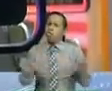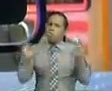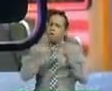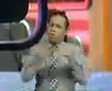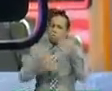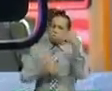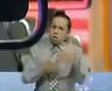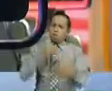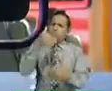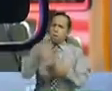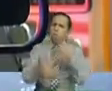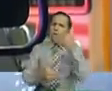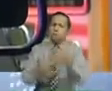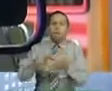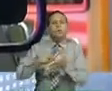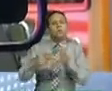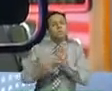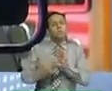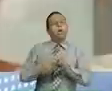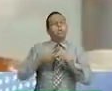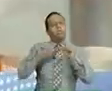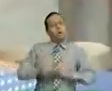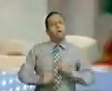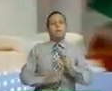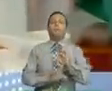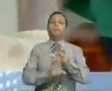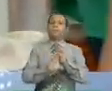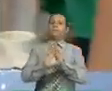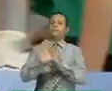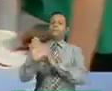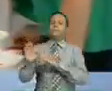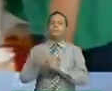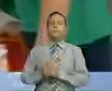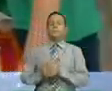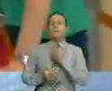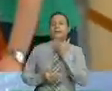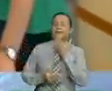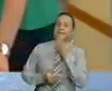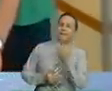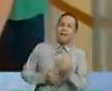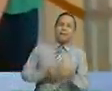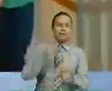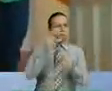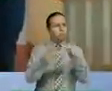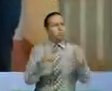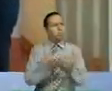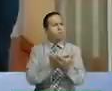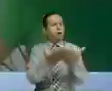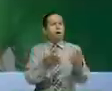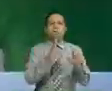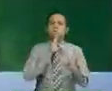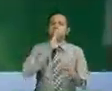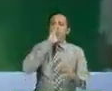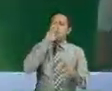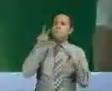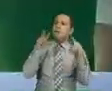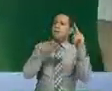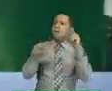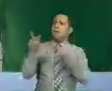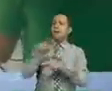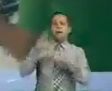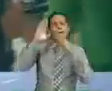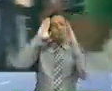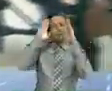ser un mejor momento. Queremos agradecerles al público televidente porque pudimos contar con su fiel sintonía, les gustó